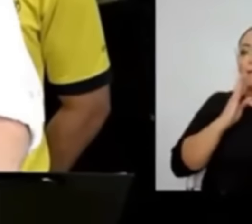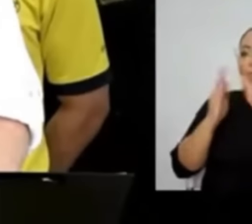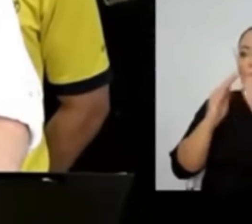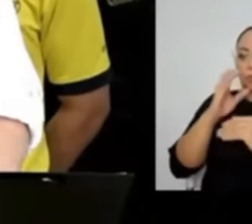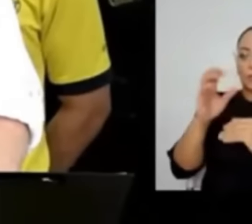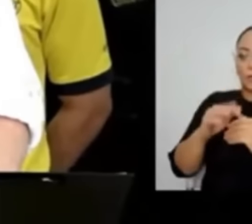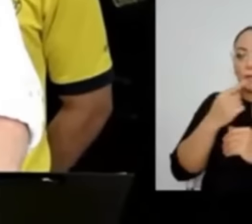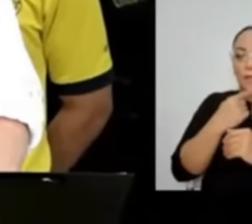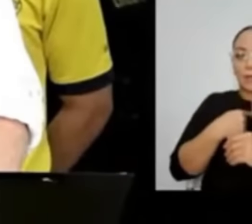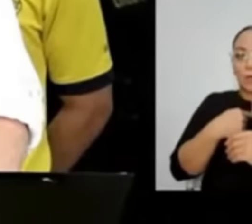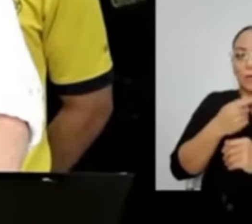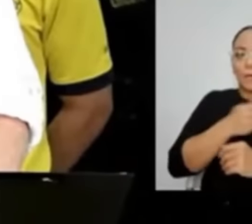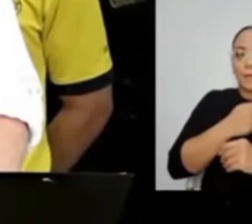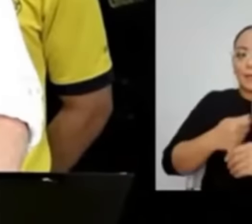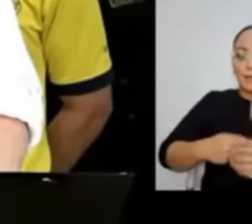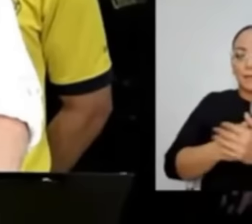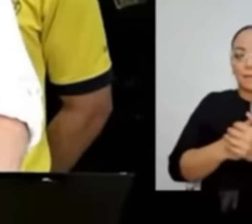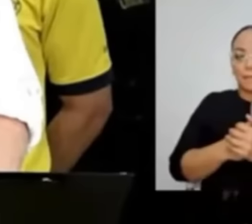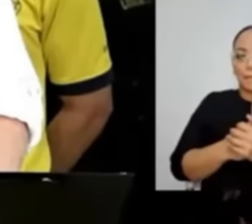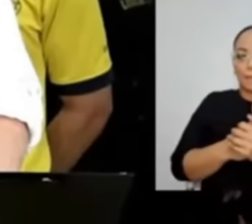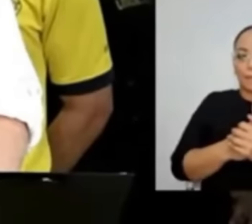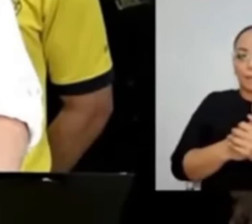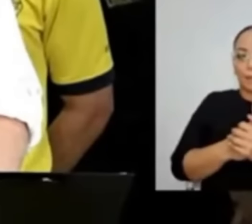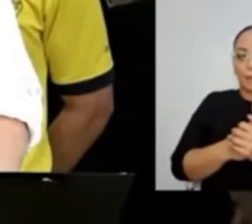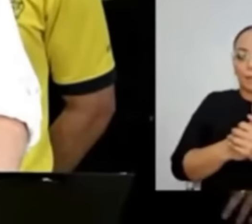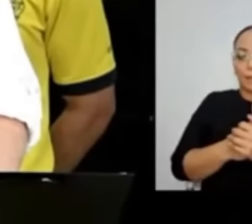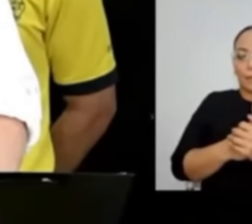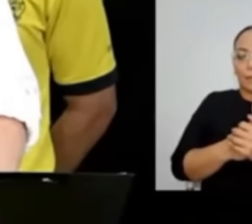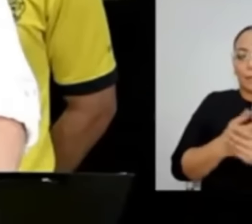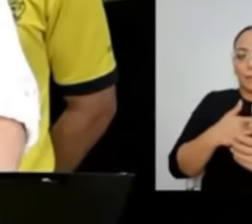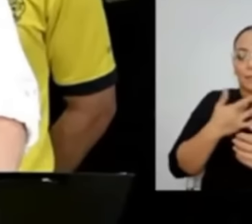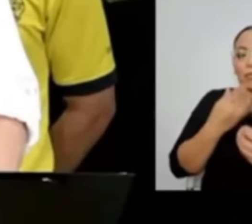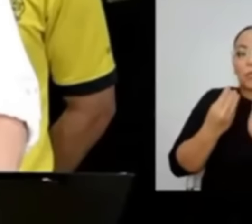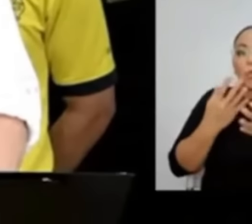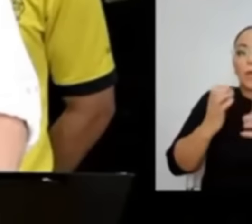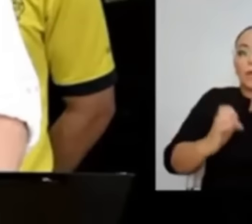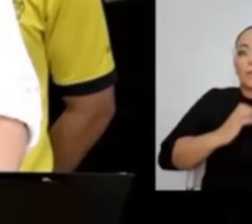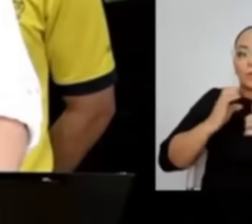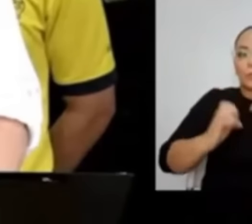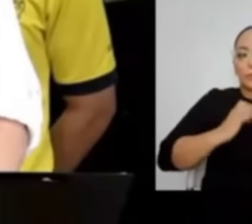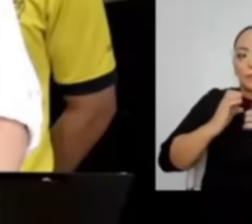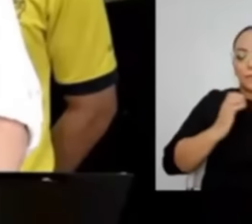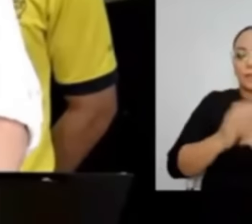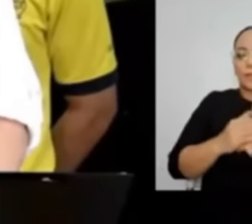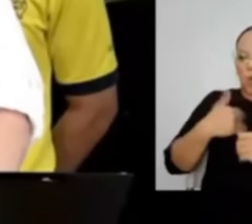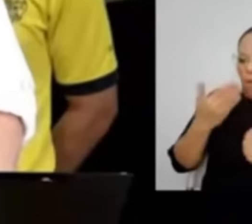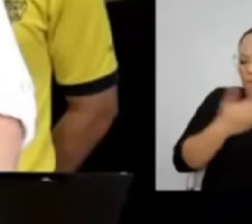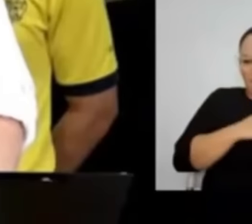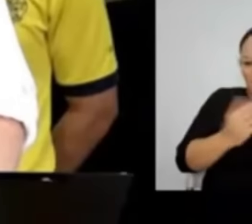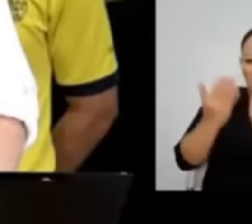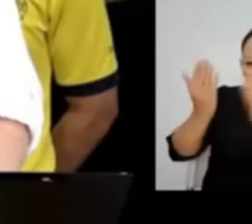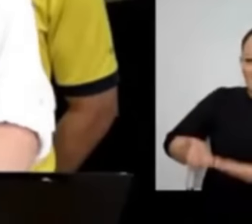Costa Rica. Me dice, presidente, estoy demasiado emocionado. Un hombre de esa